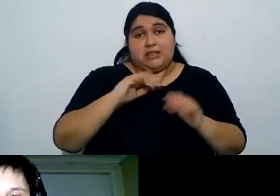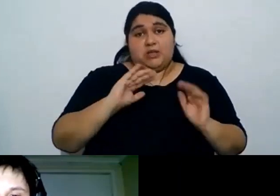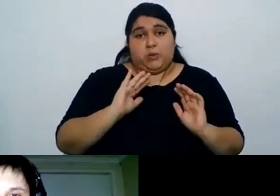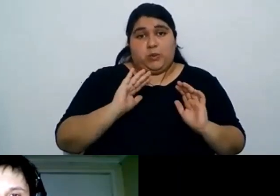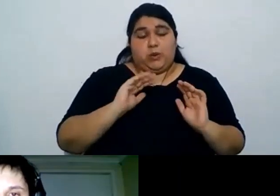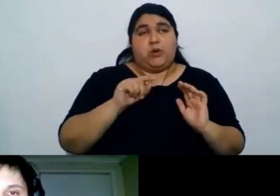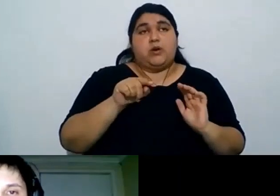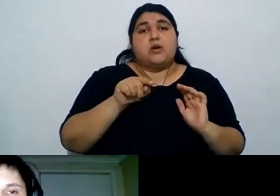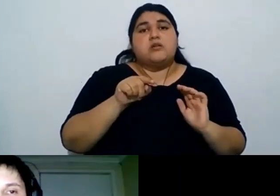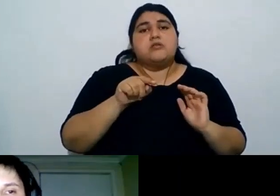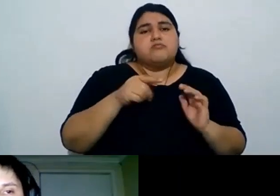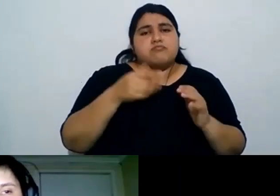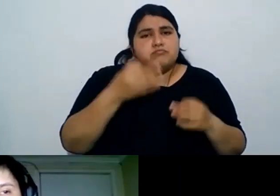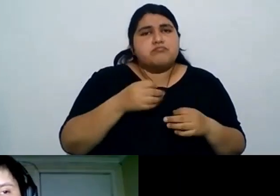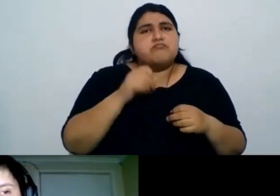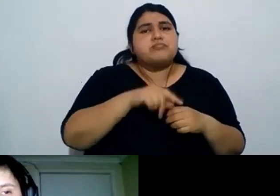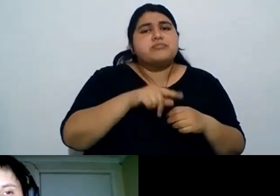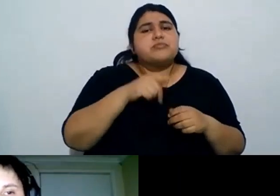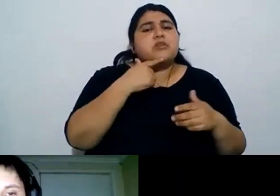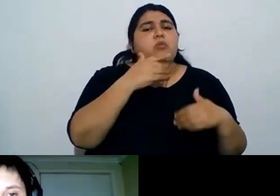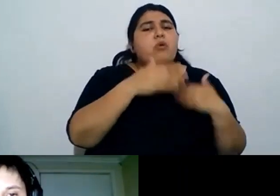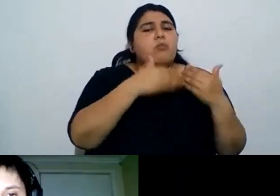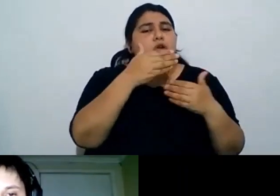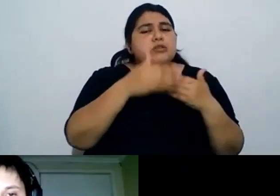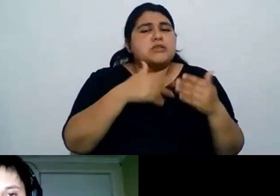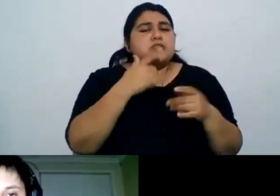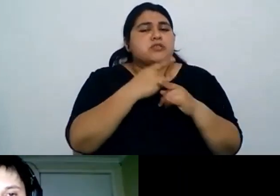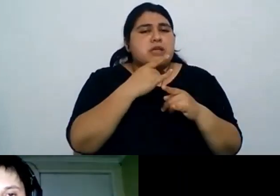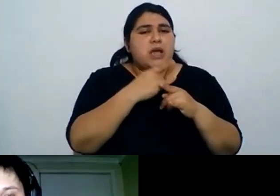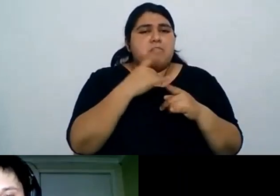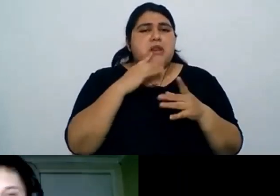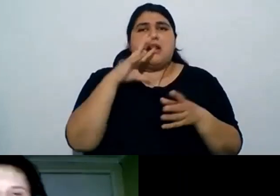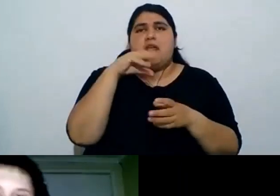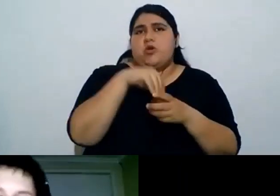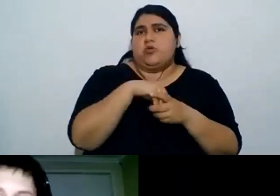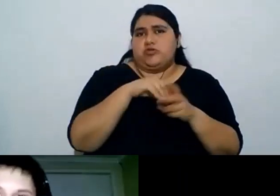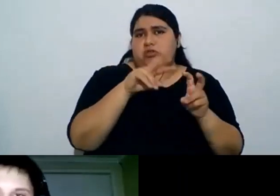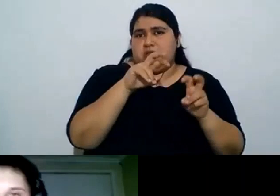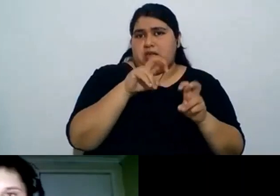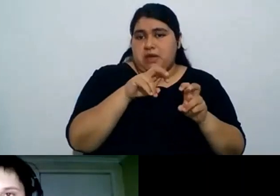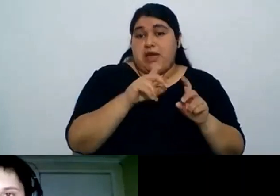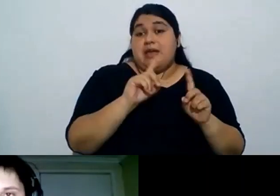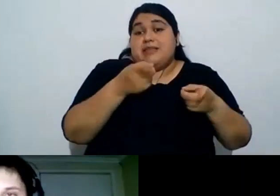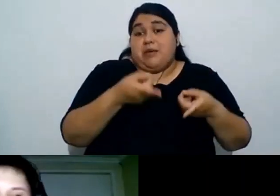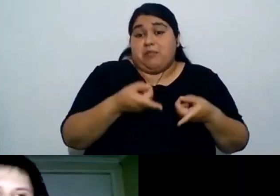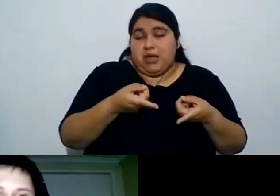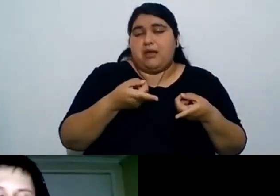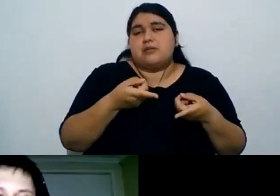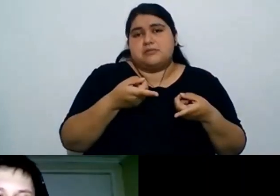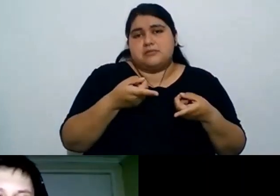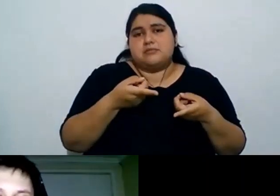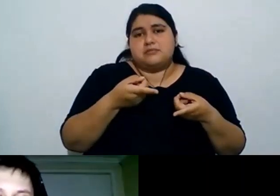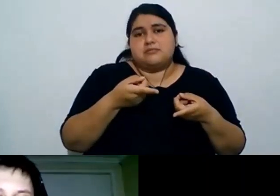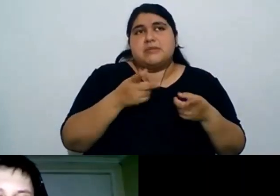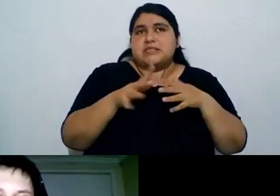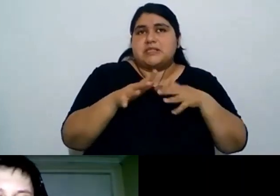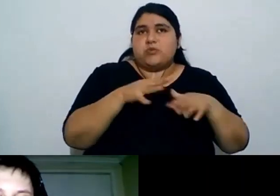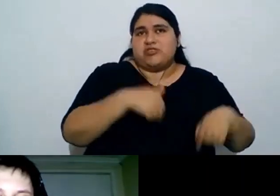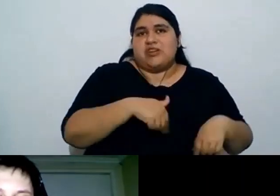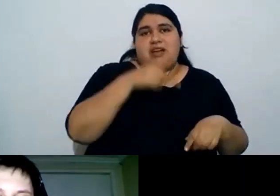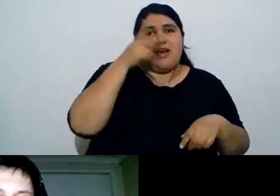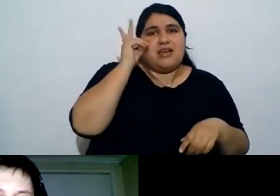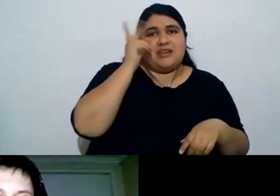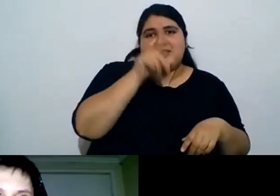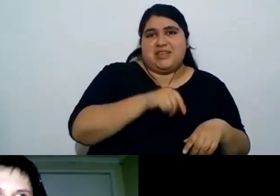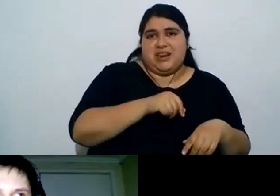característica propia de todo el proceso que viene siendo la inclusión y que también se ha dado en Chile.